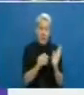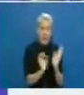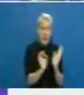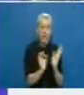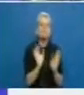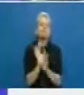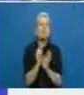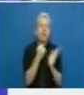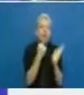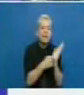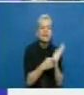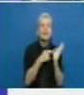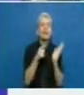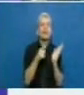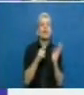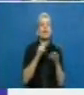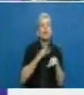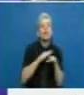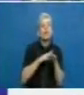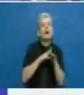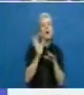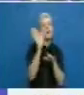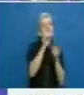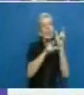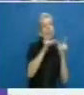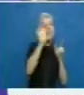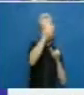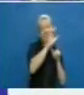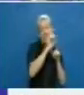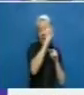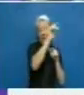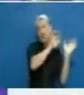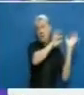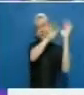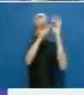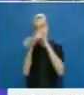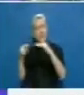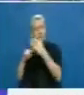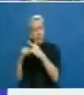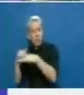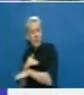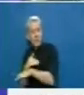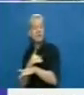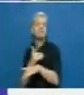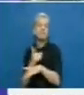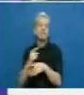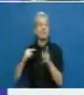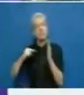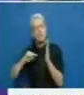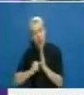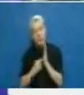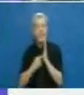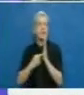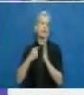interior por esta migración que teníamos y a la que hacíamos referencia de provincias del interior hacia los grandes polos productivos, Gran Buenos Aires, Gran Rosario, Gran